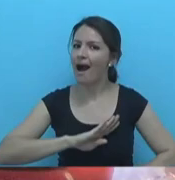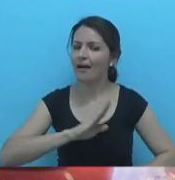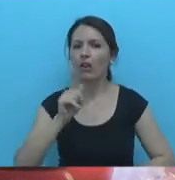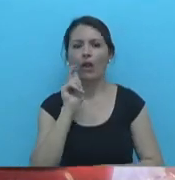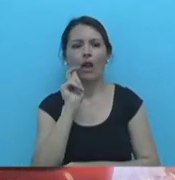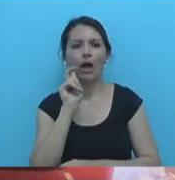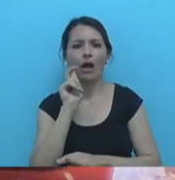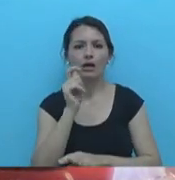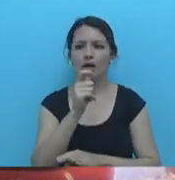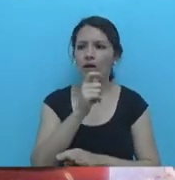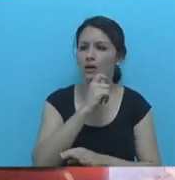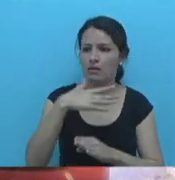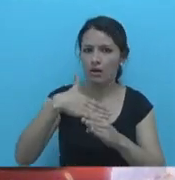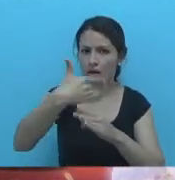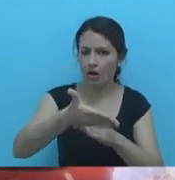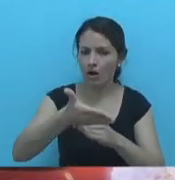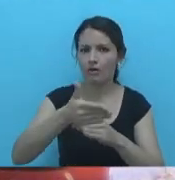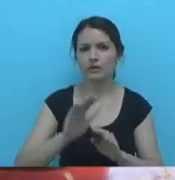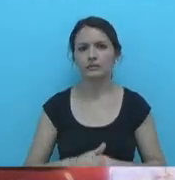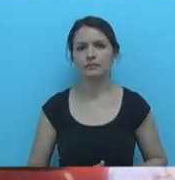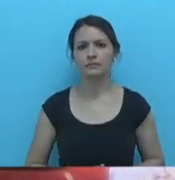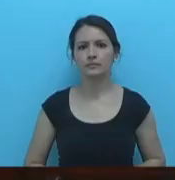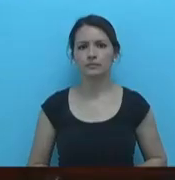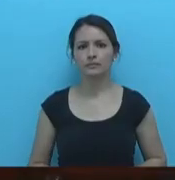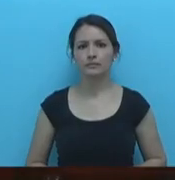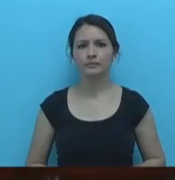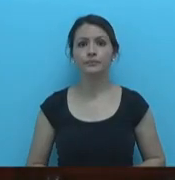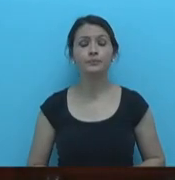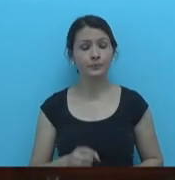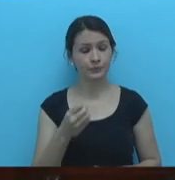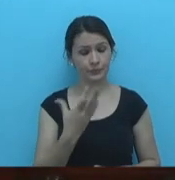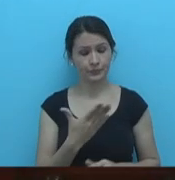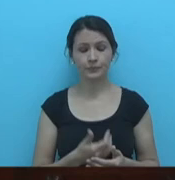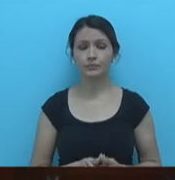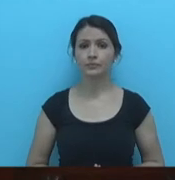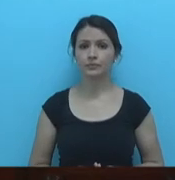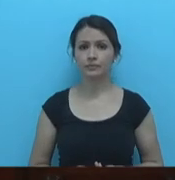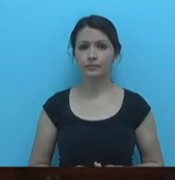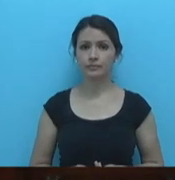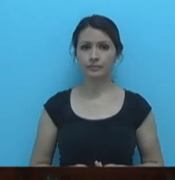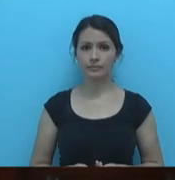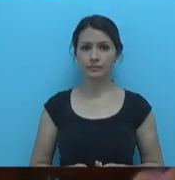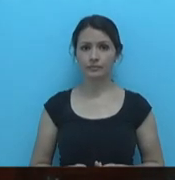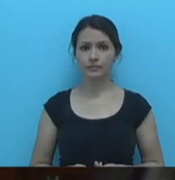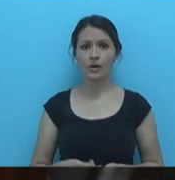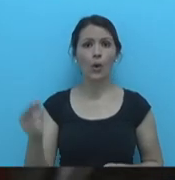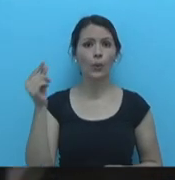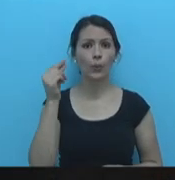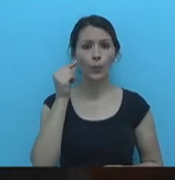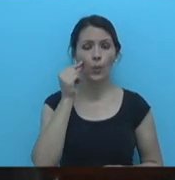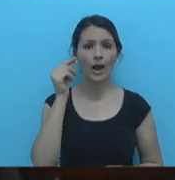acordar, donde la presidencia tendrá que determinar, presidente. Bueno, se reserva en secretaría. Gracias, presidente. 48